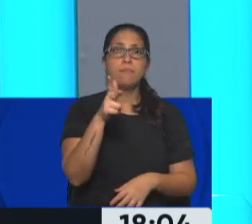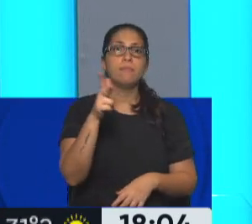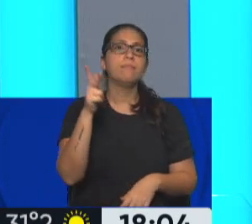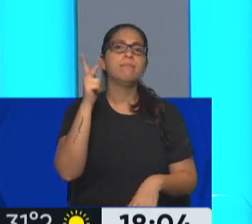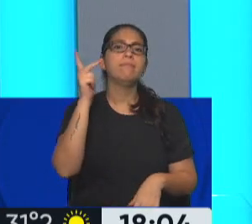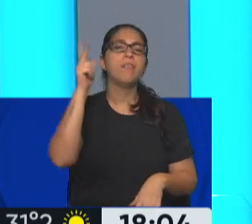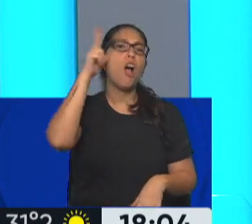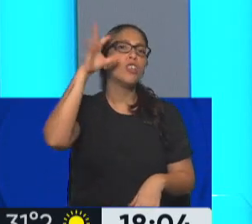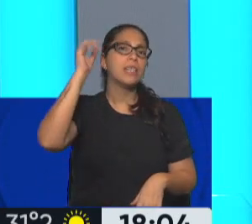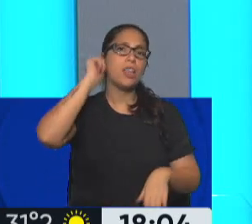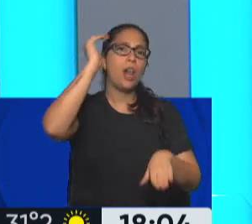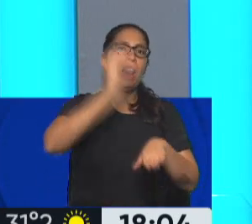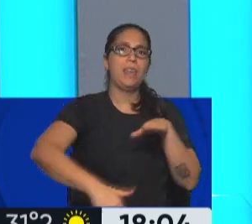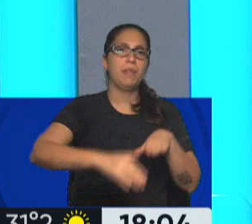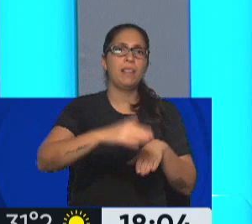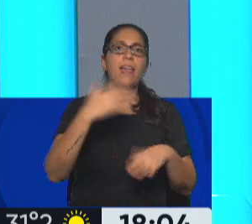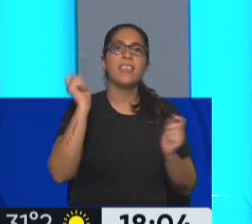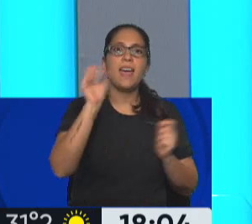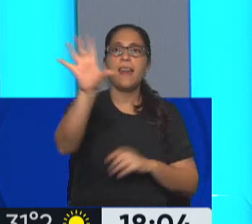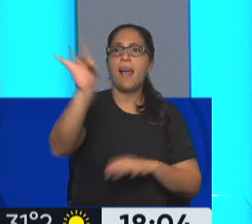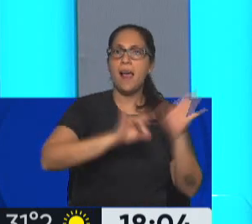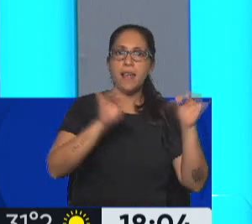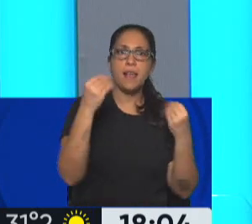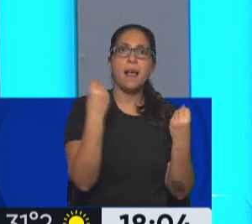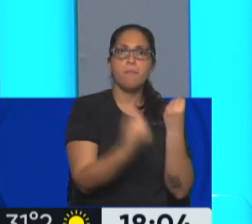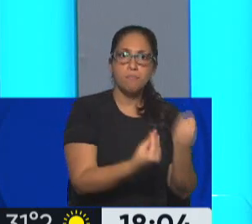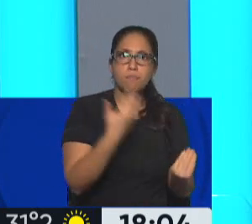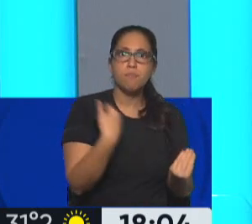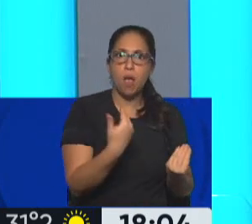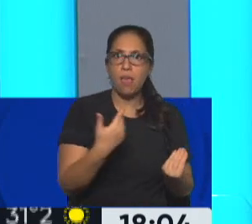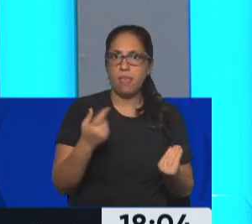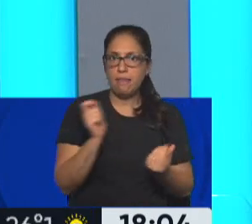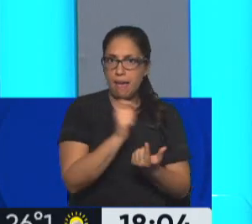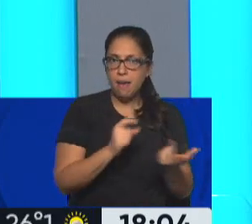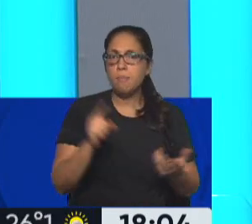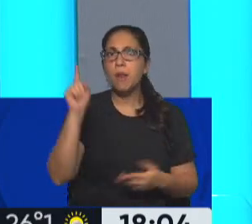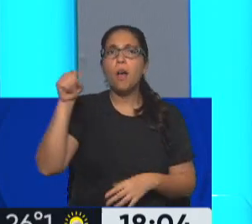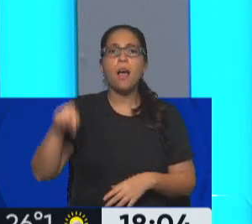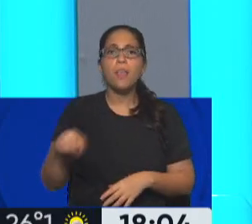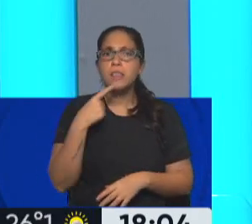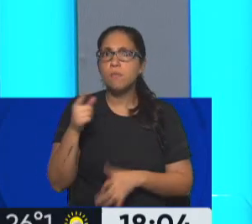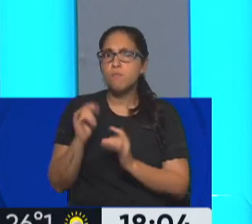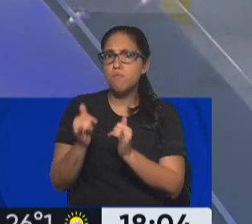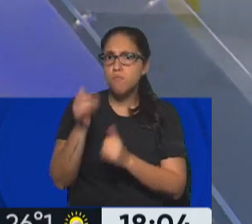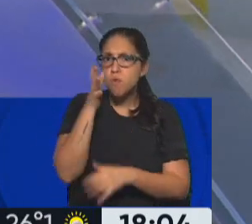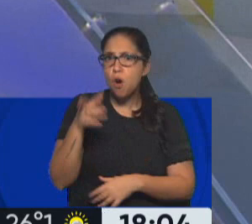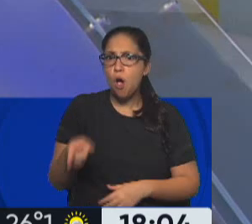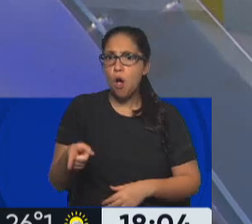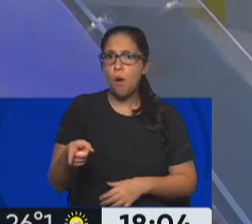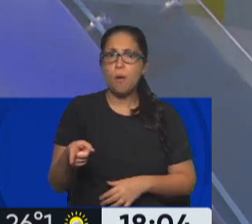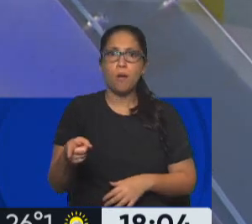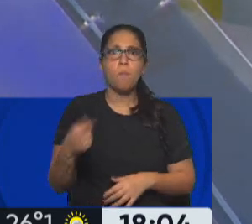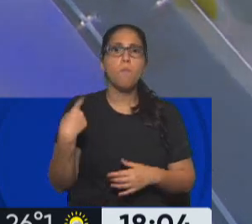80 años para ver quiénes pueden elegir y quiénes pueden ser electos. Bueno. Pero en este caso lo que dicen es, sería muy joven porque, claro, sería un